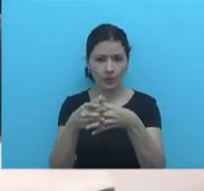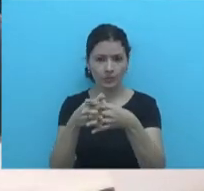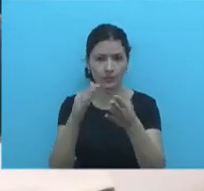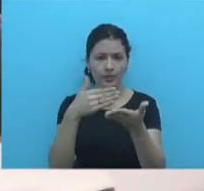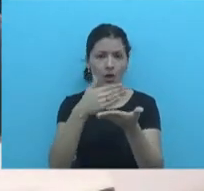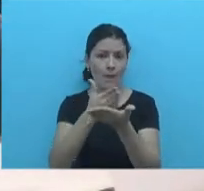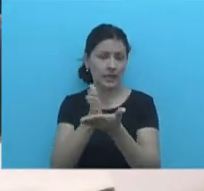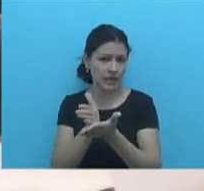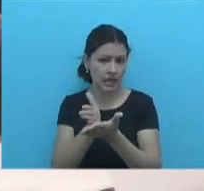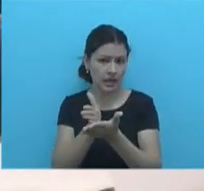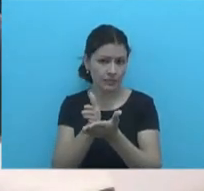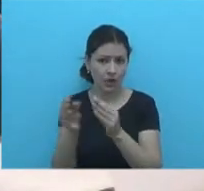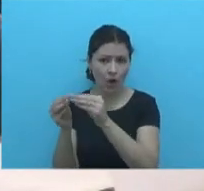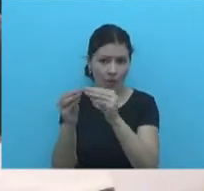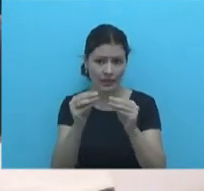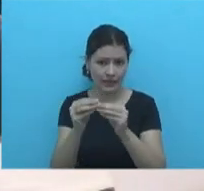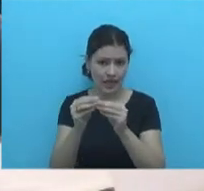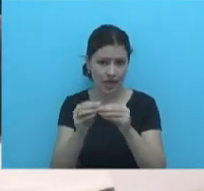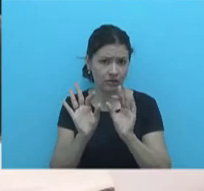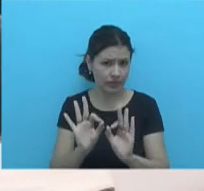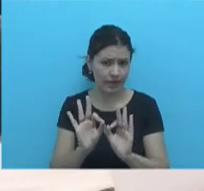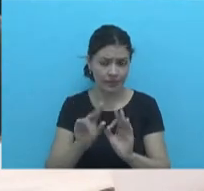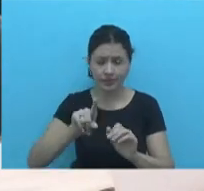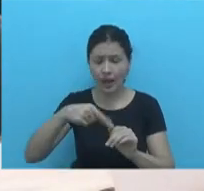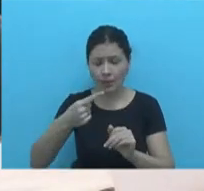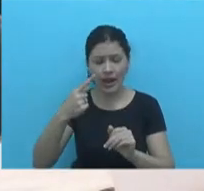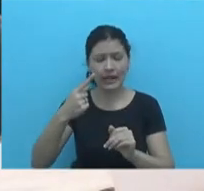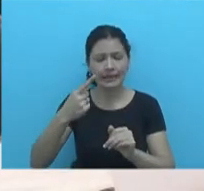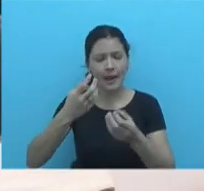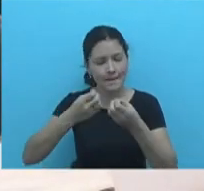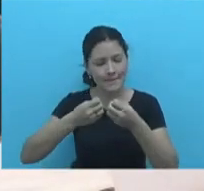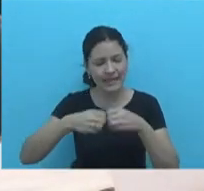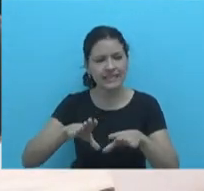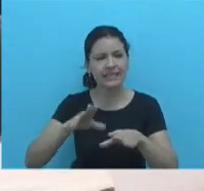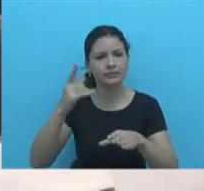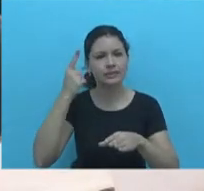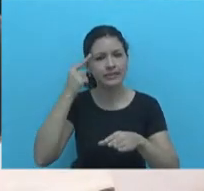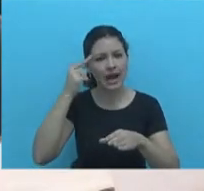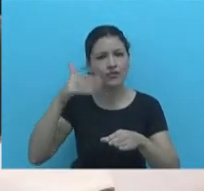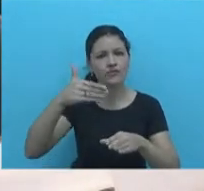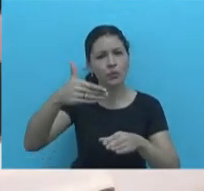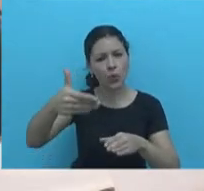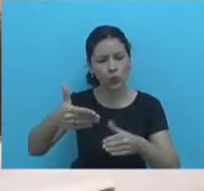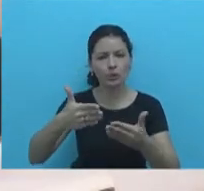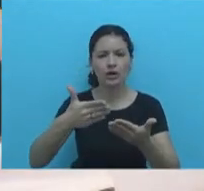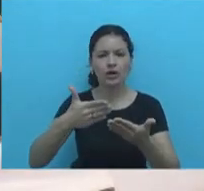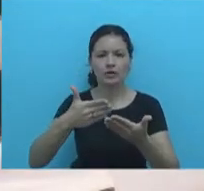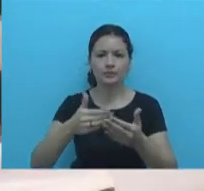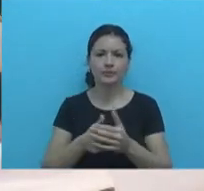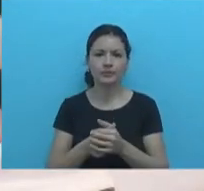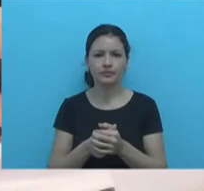cuando uno empieza a preguntarse qué es lo que va a hacer y donde tiene más aptitudes para elegir. Porque si vos le das a un chico de primer